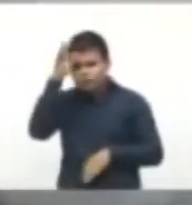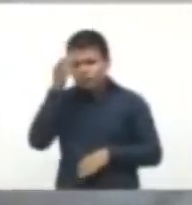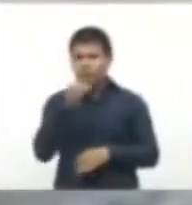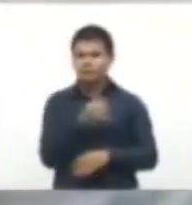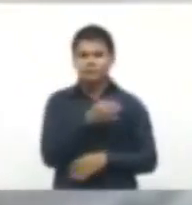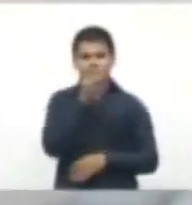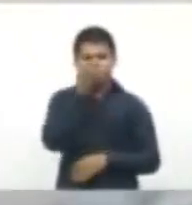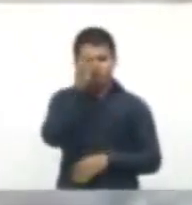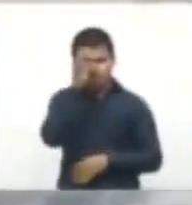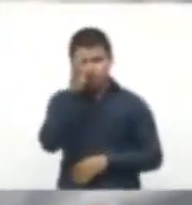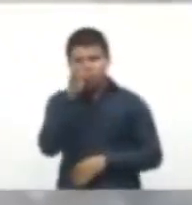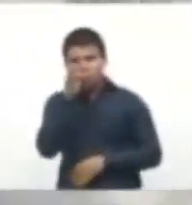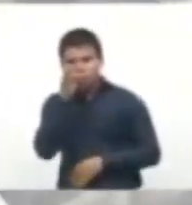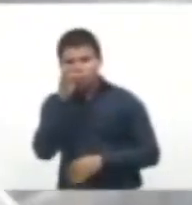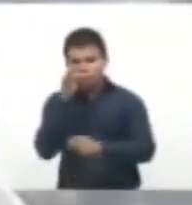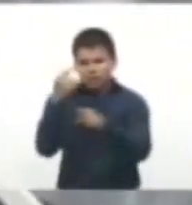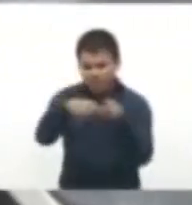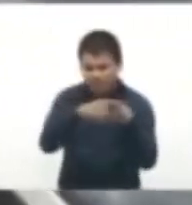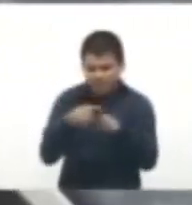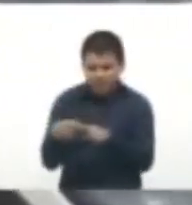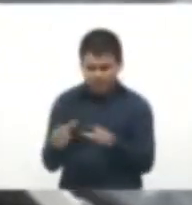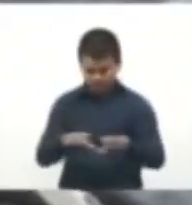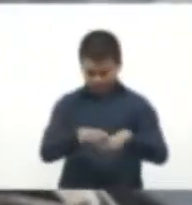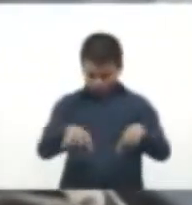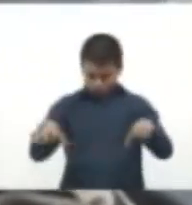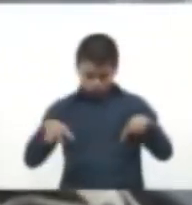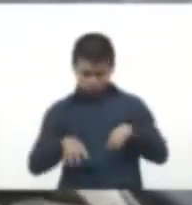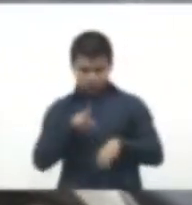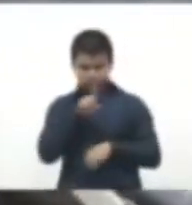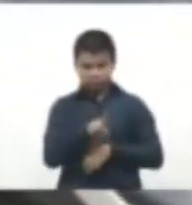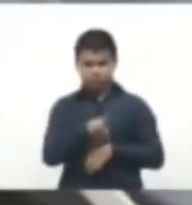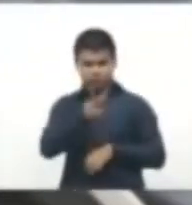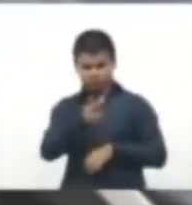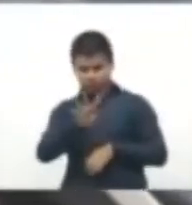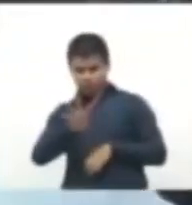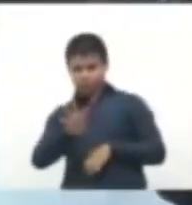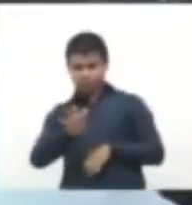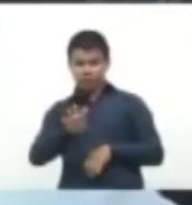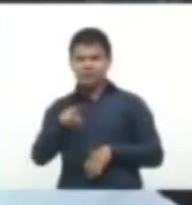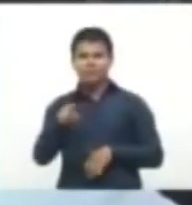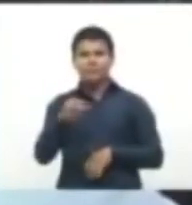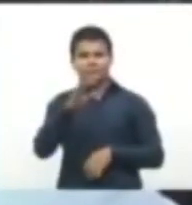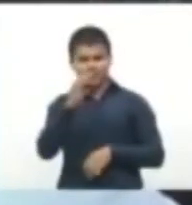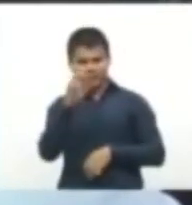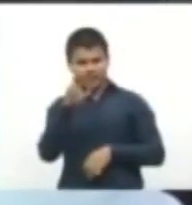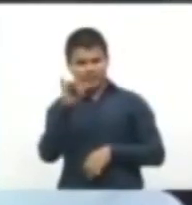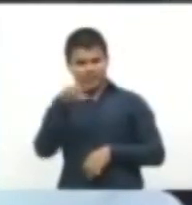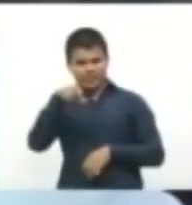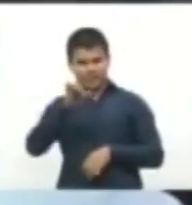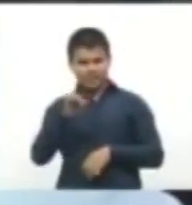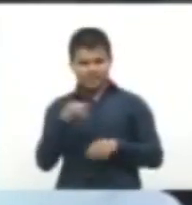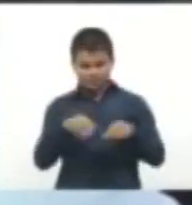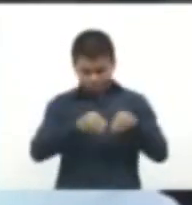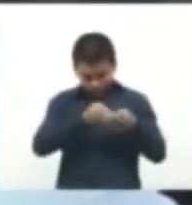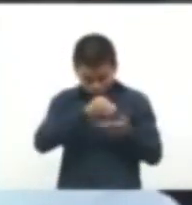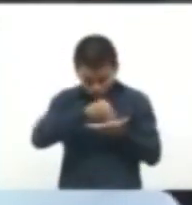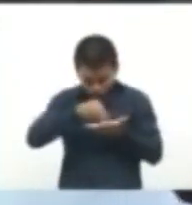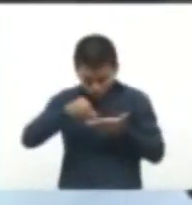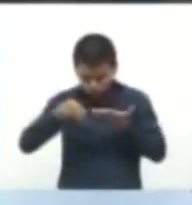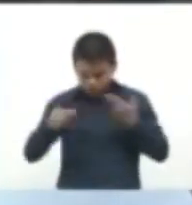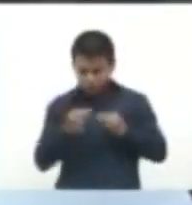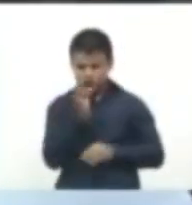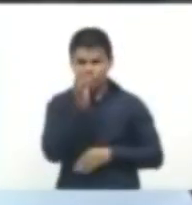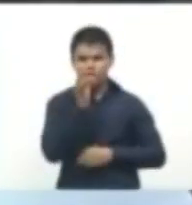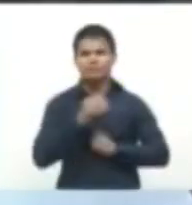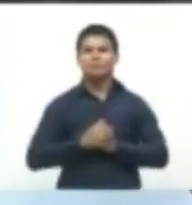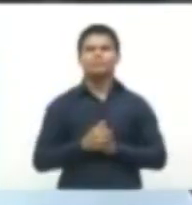que cubría la ruta Cali-Maicao fueron encontrados 179 paquetes de marihuana tipo creepy. ¿Qué estamos nosotros verificando?